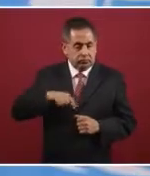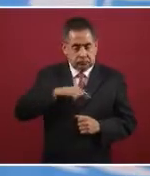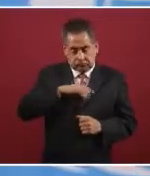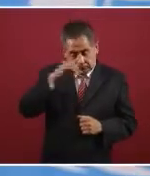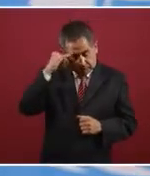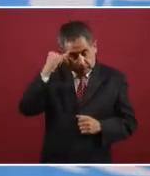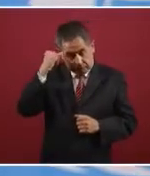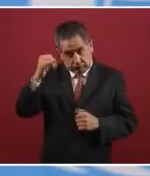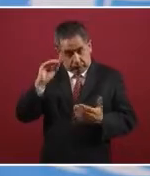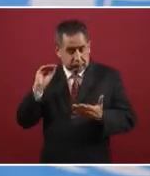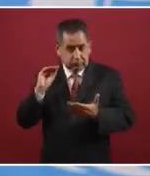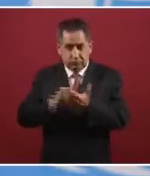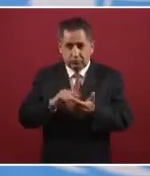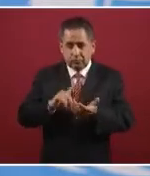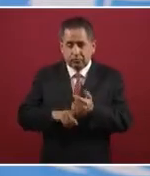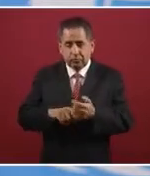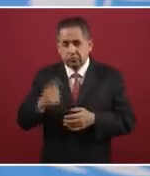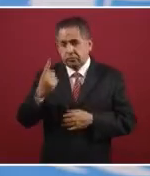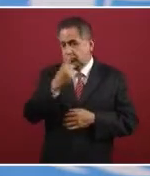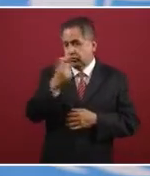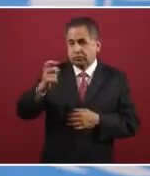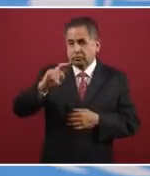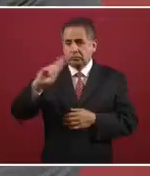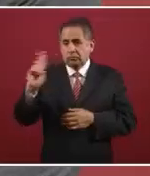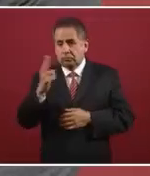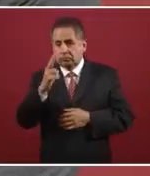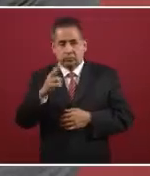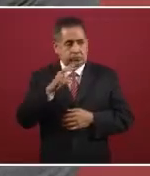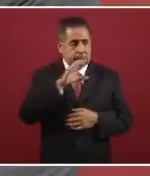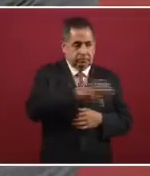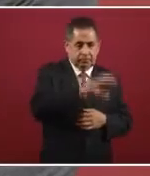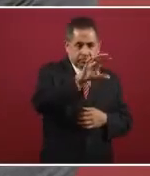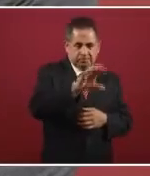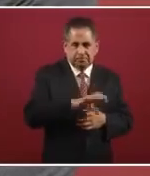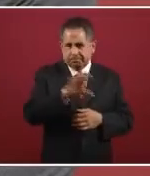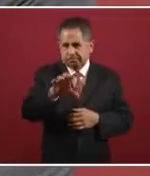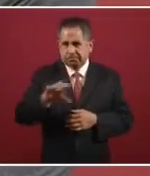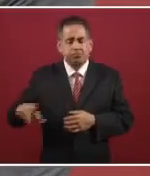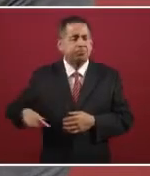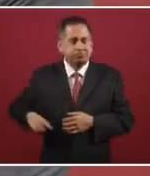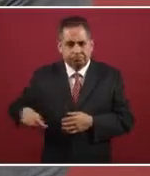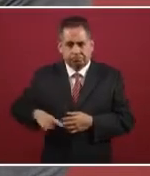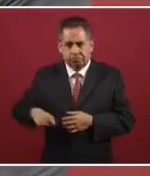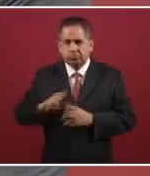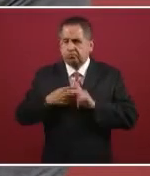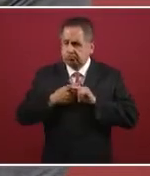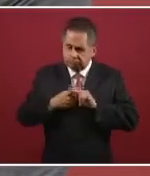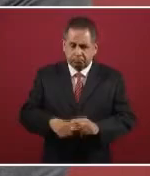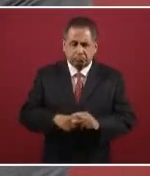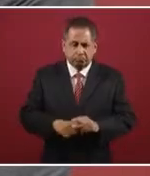estableciendo 100 universidades públicas. Ya se inició